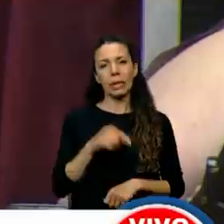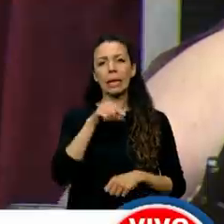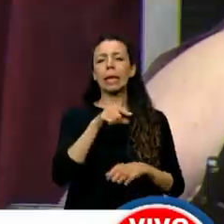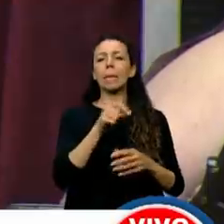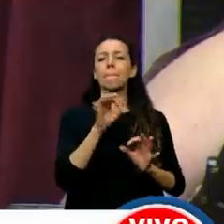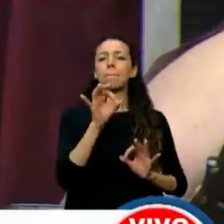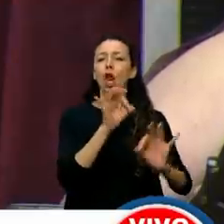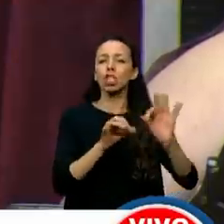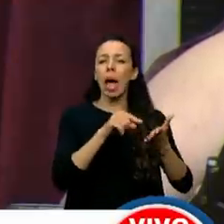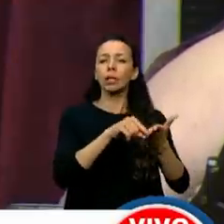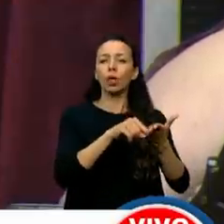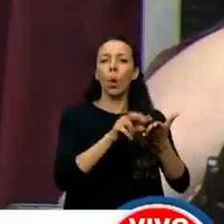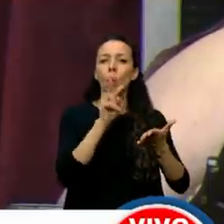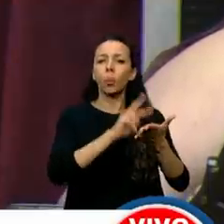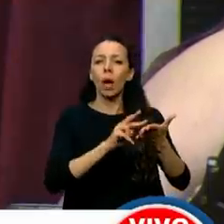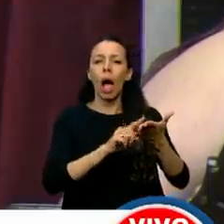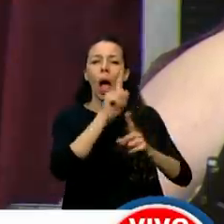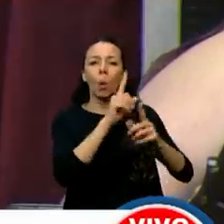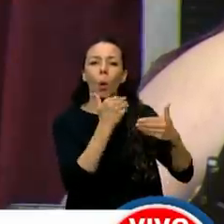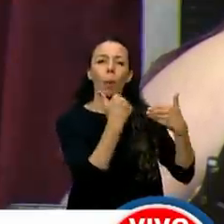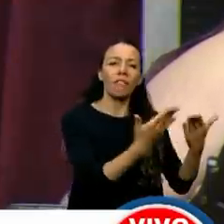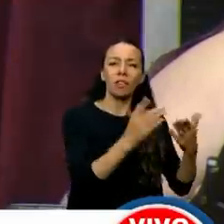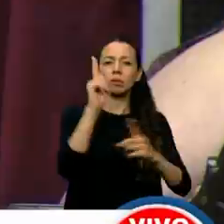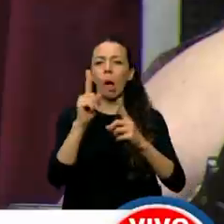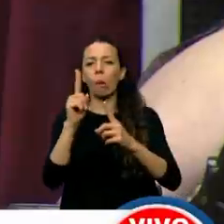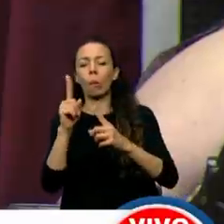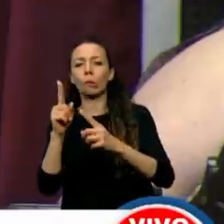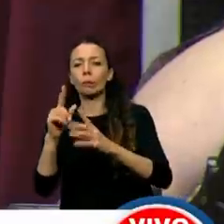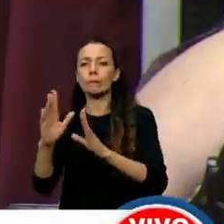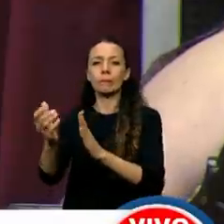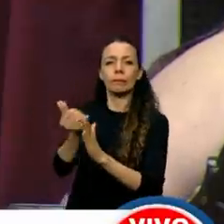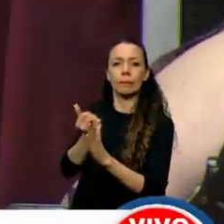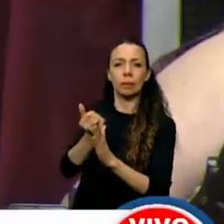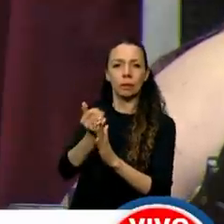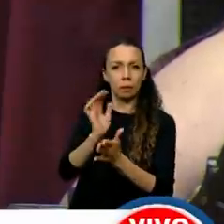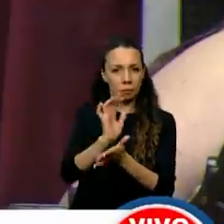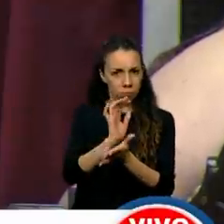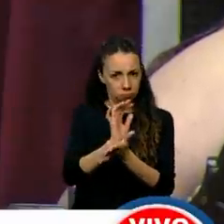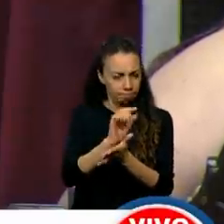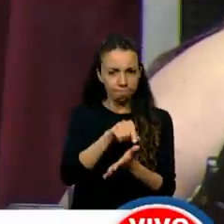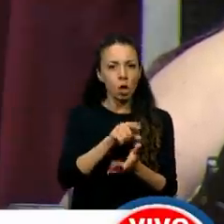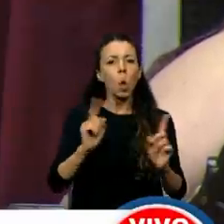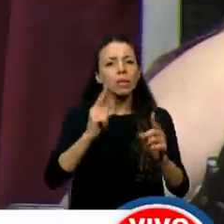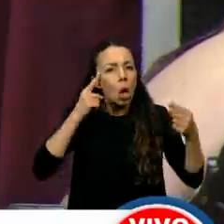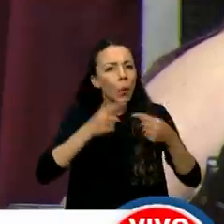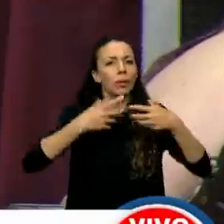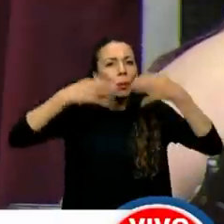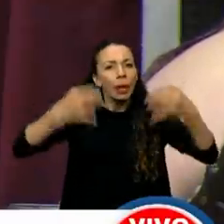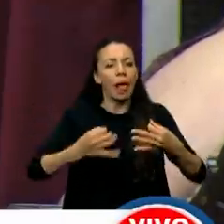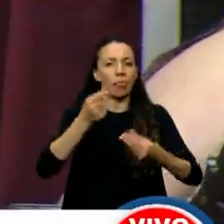debe desvirtuar completamente el sentido de lo que se espera de un presupuesto